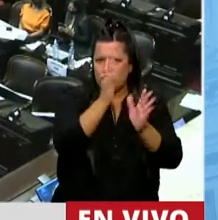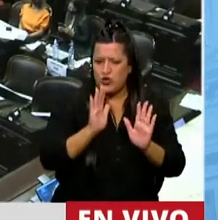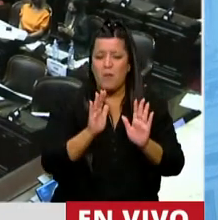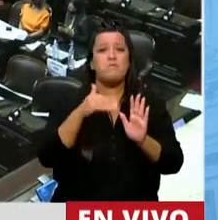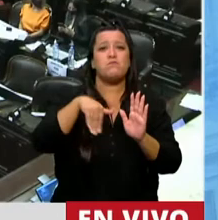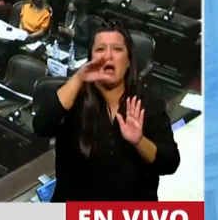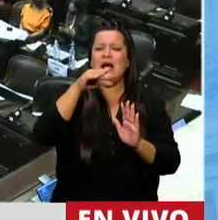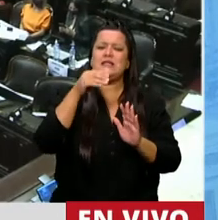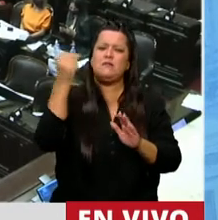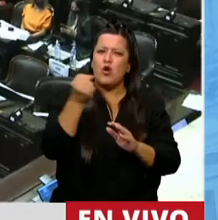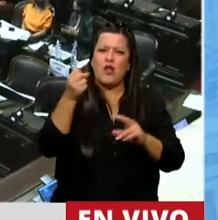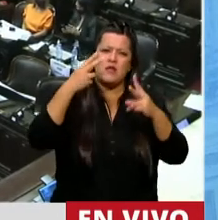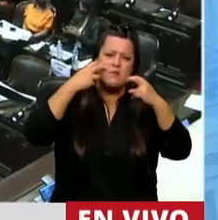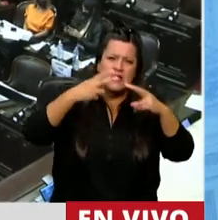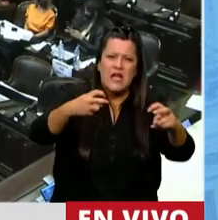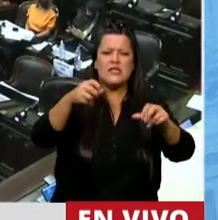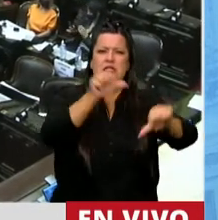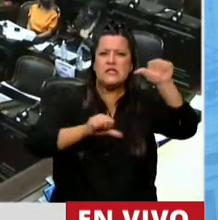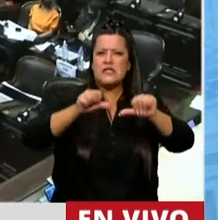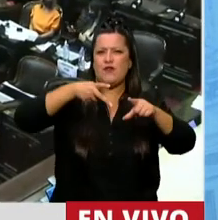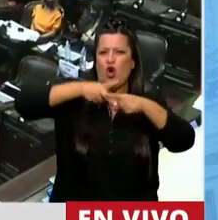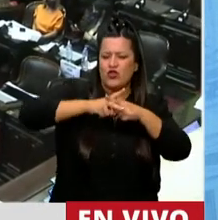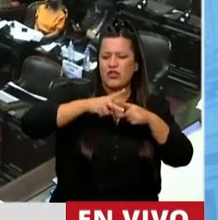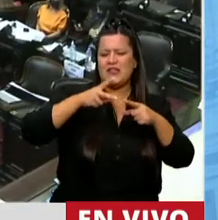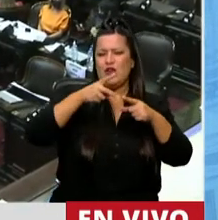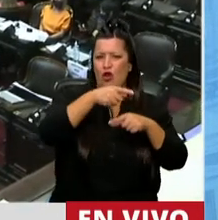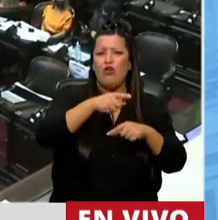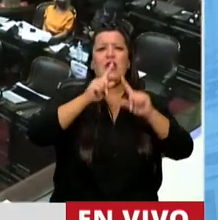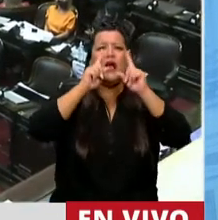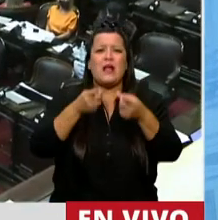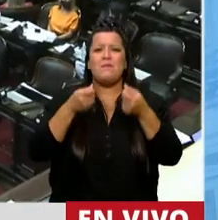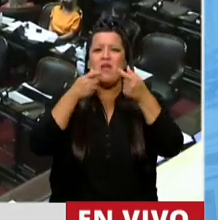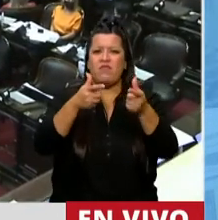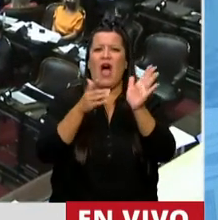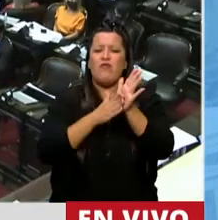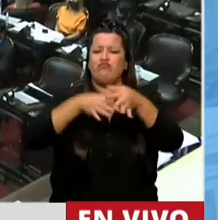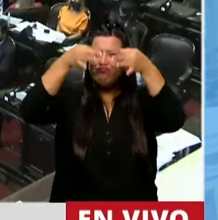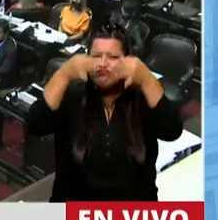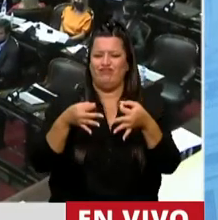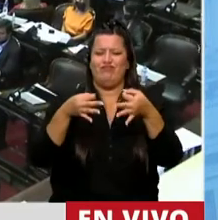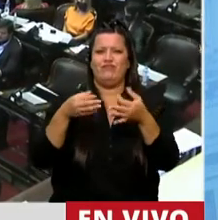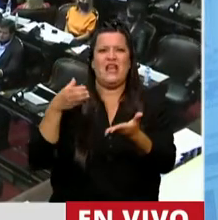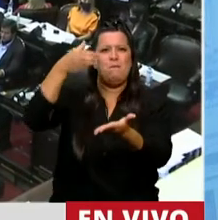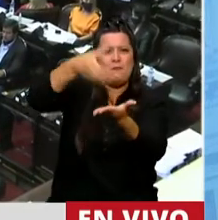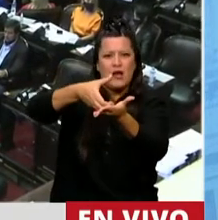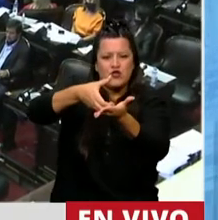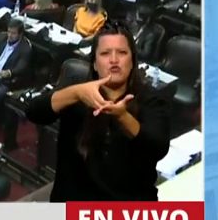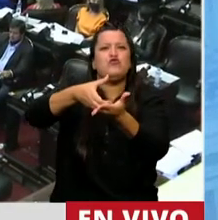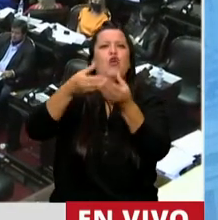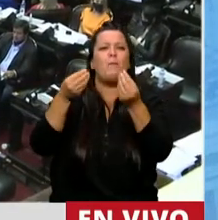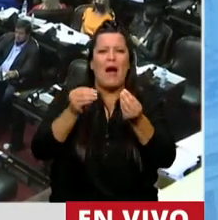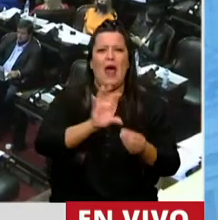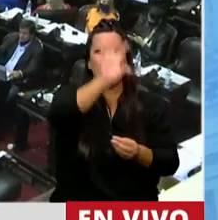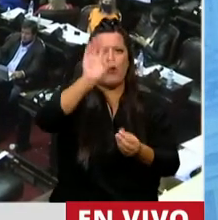jerarquizando la investigación científico tecnológica y garantizando una inversión que llegue también a